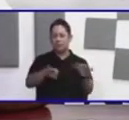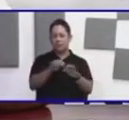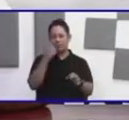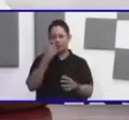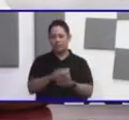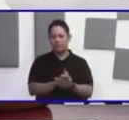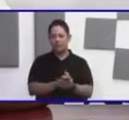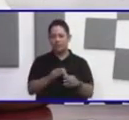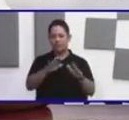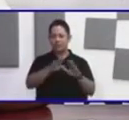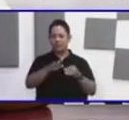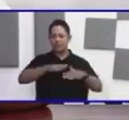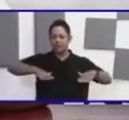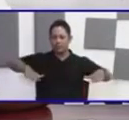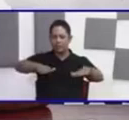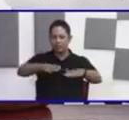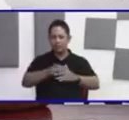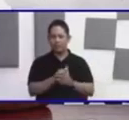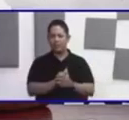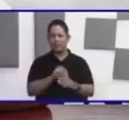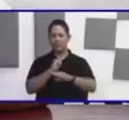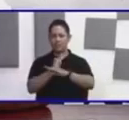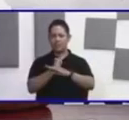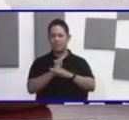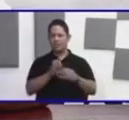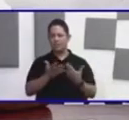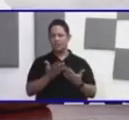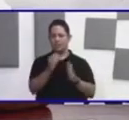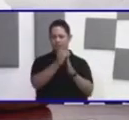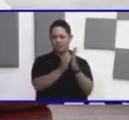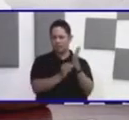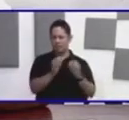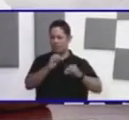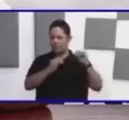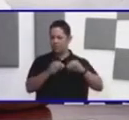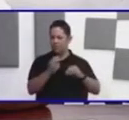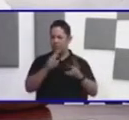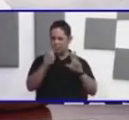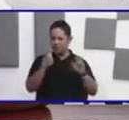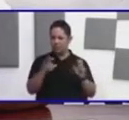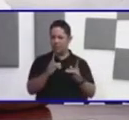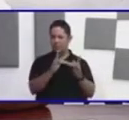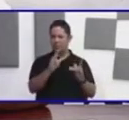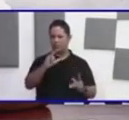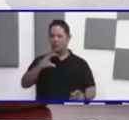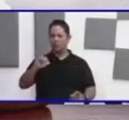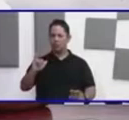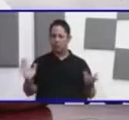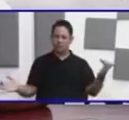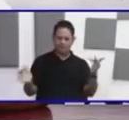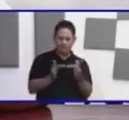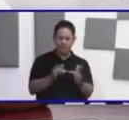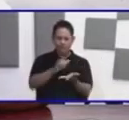especificaciones locativas de acabados de la institución puede ser tipificados y unificados con los del servicio de la UCI existente en el hospital.